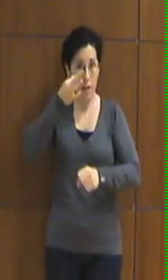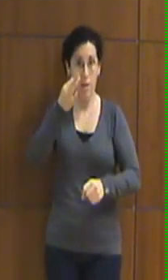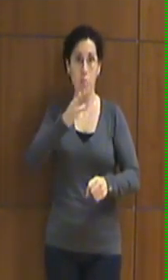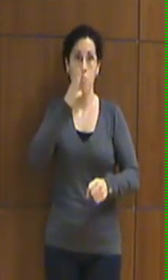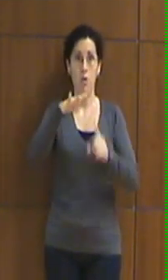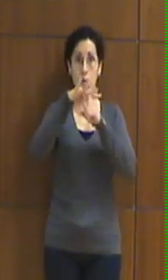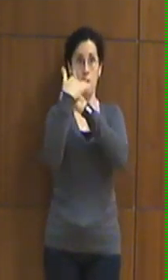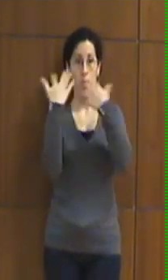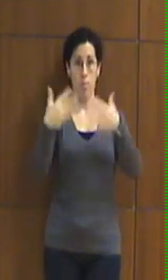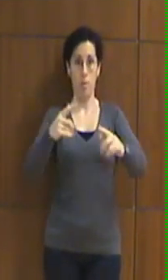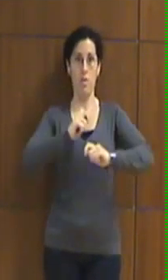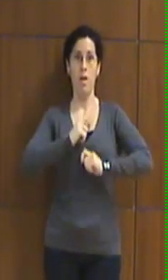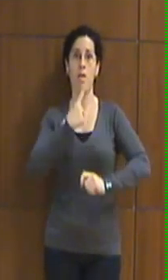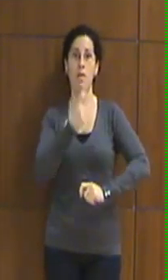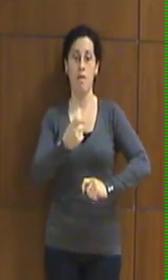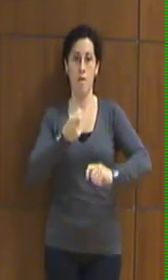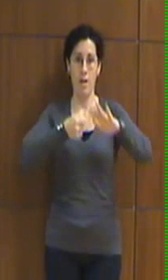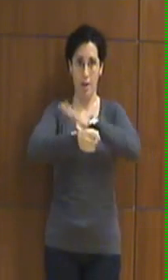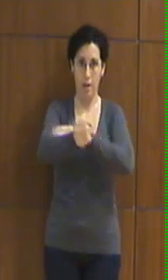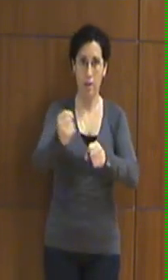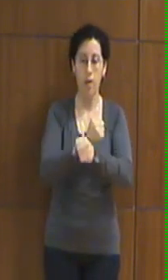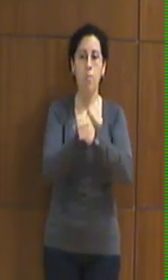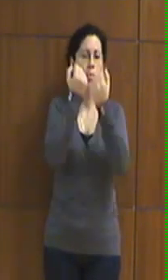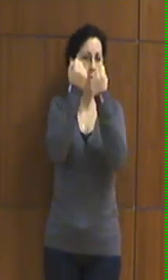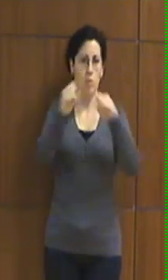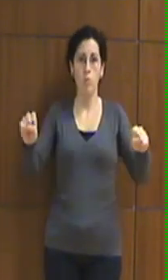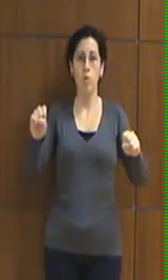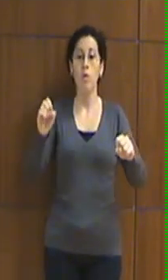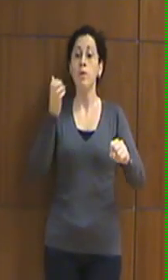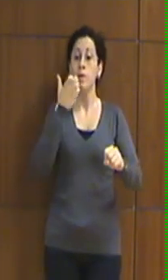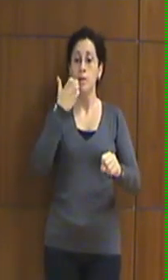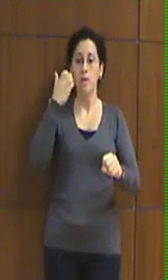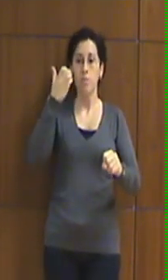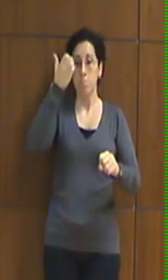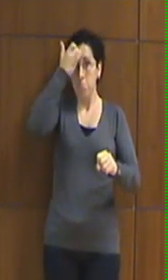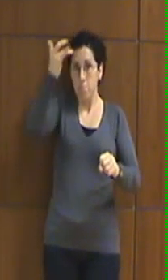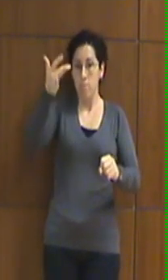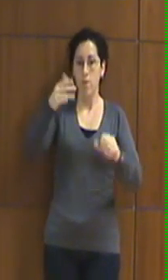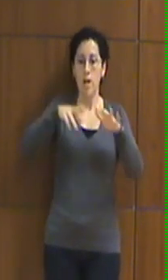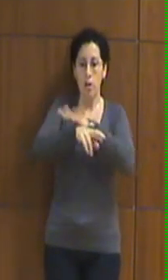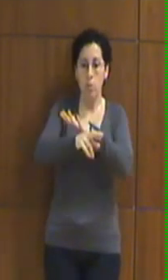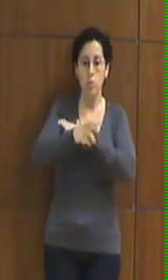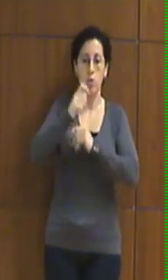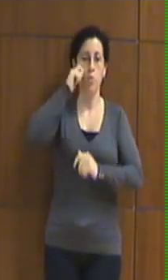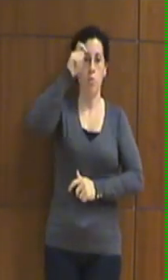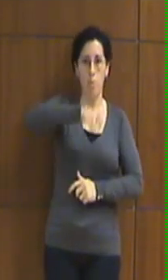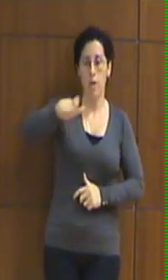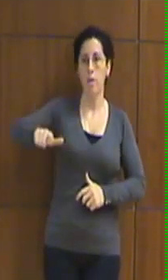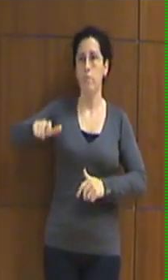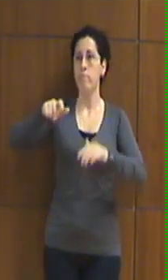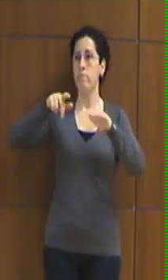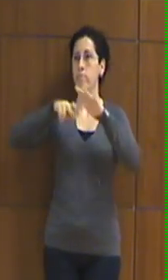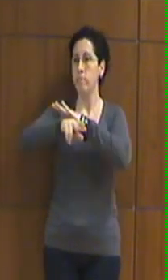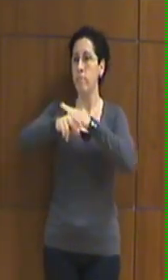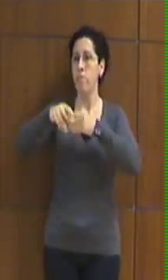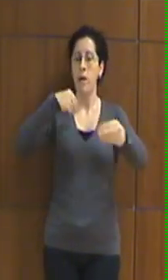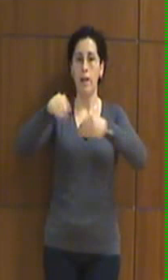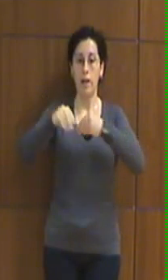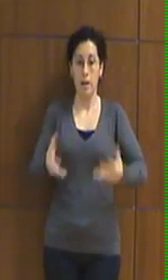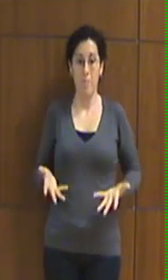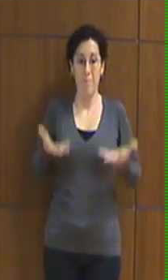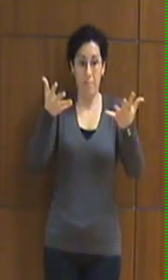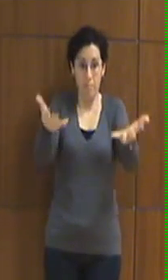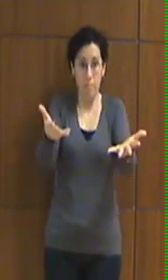pero de cualquier forma, si somos capaces de poner los recursos humanos y materiales necesarios, pues